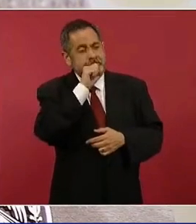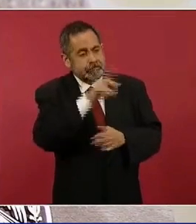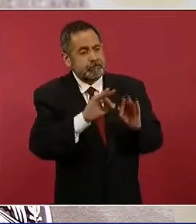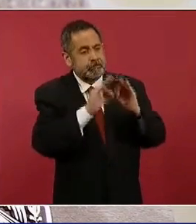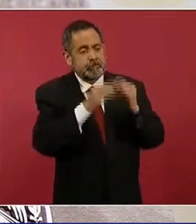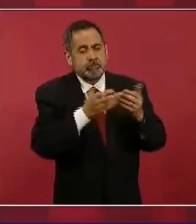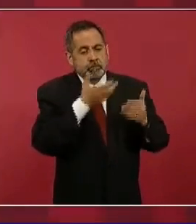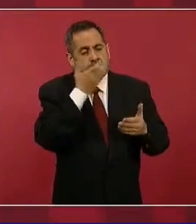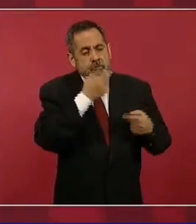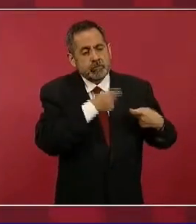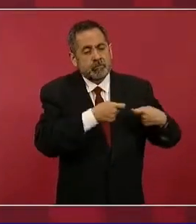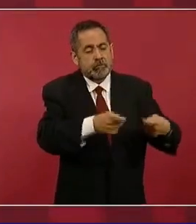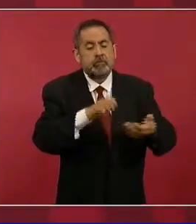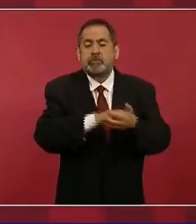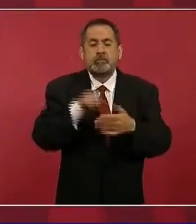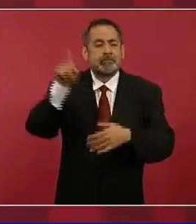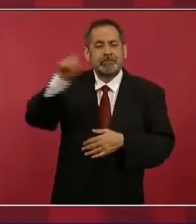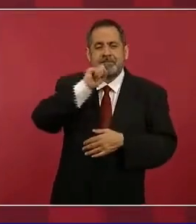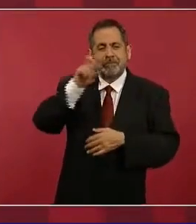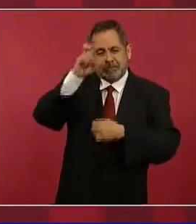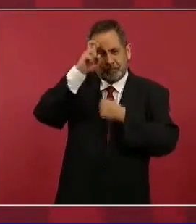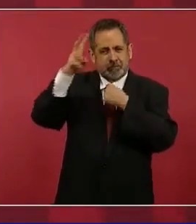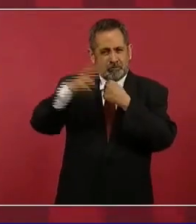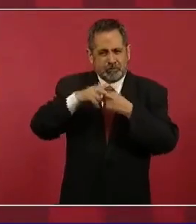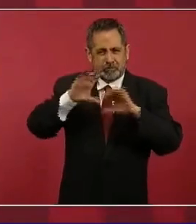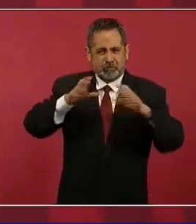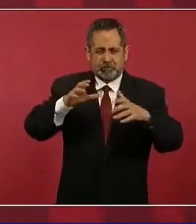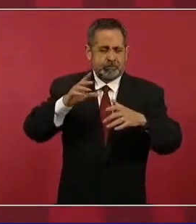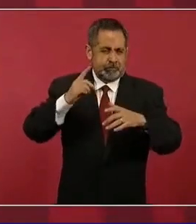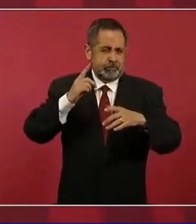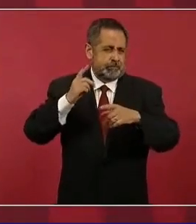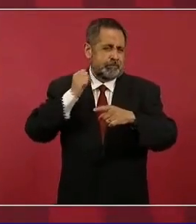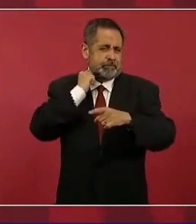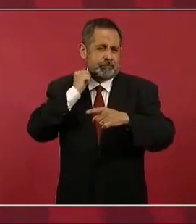del Parlamento Europeo, la mayoría